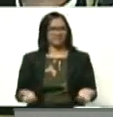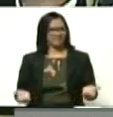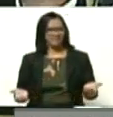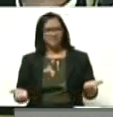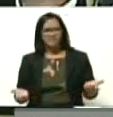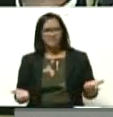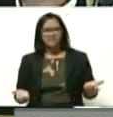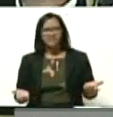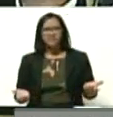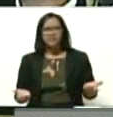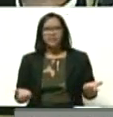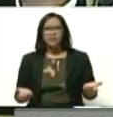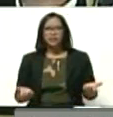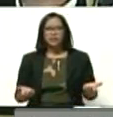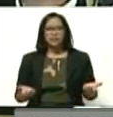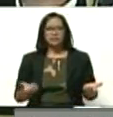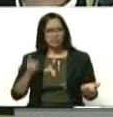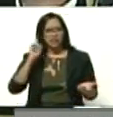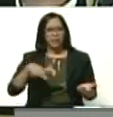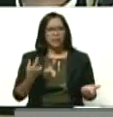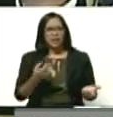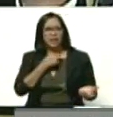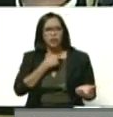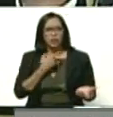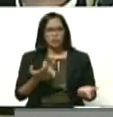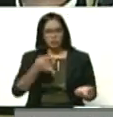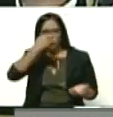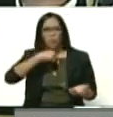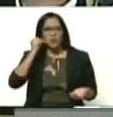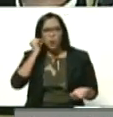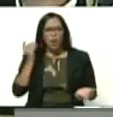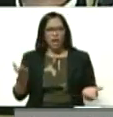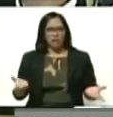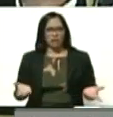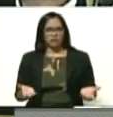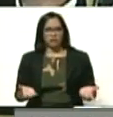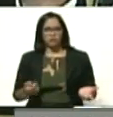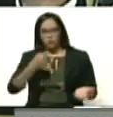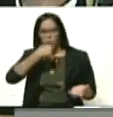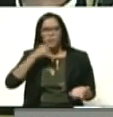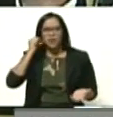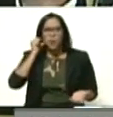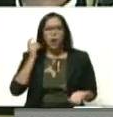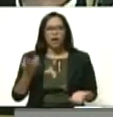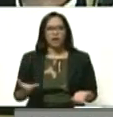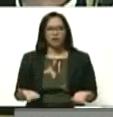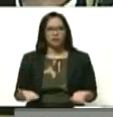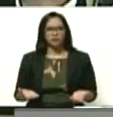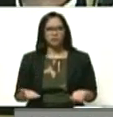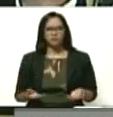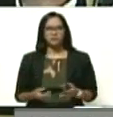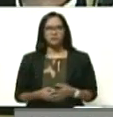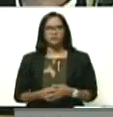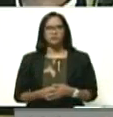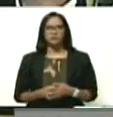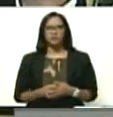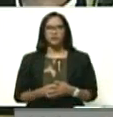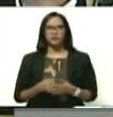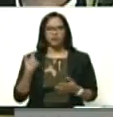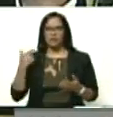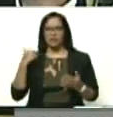y someterlas algunos también porque son hombres y mujeres hombres y mujeres que yo quiere en su